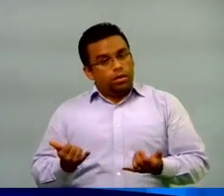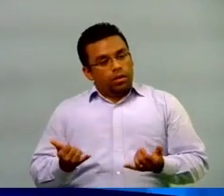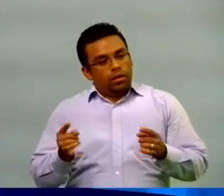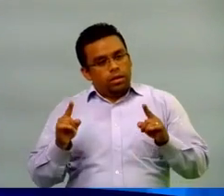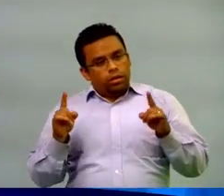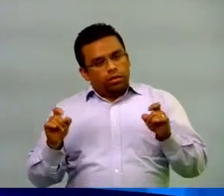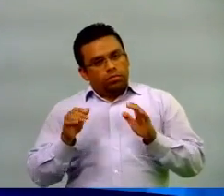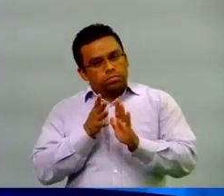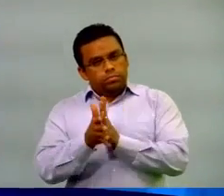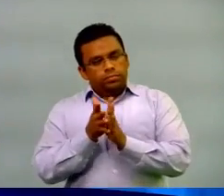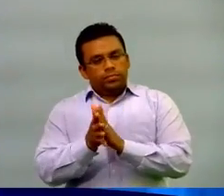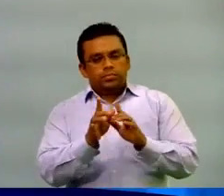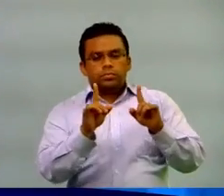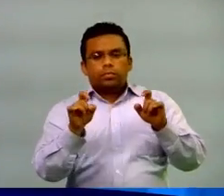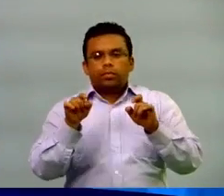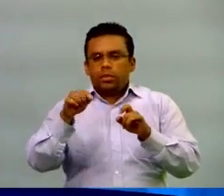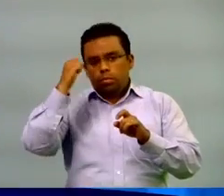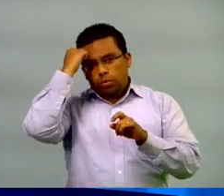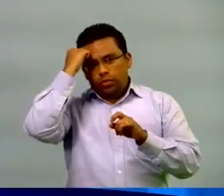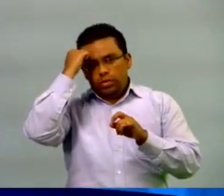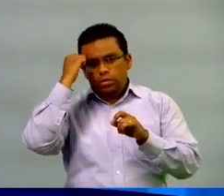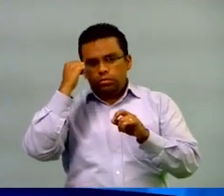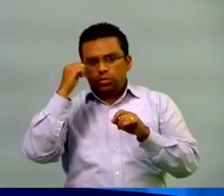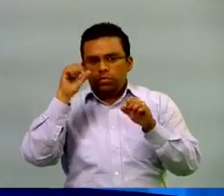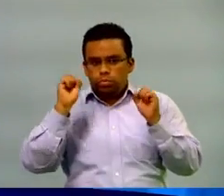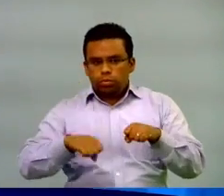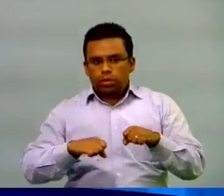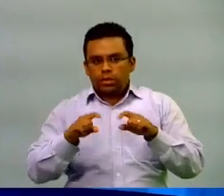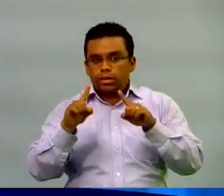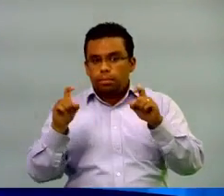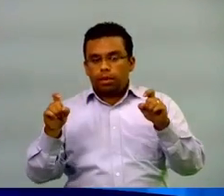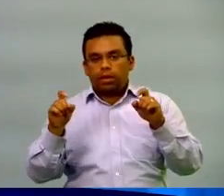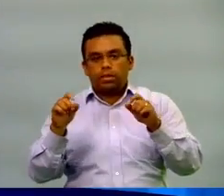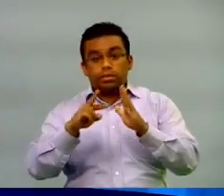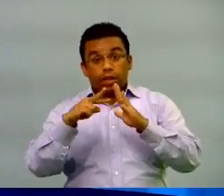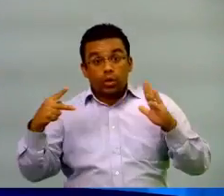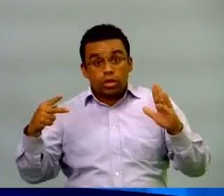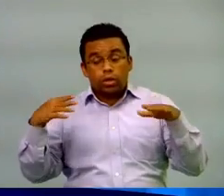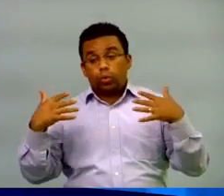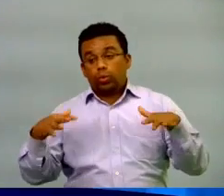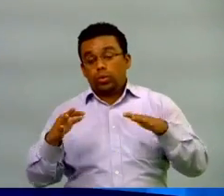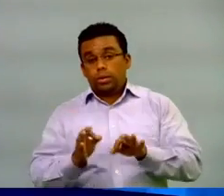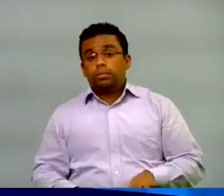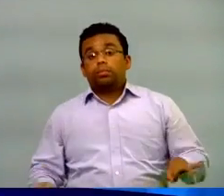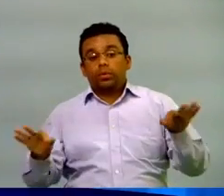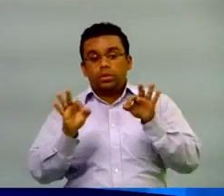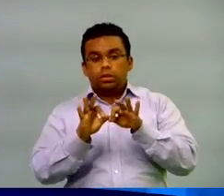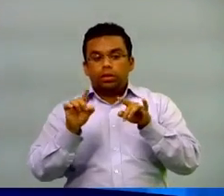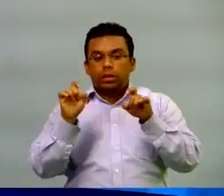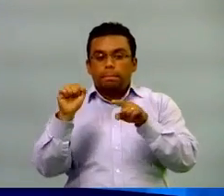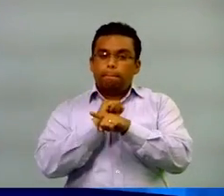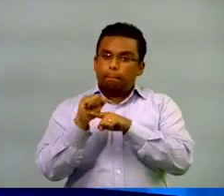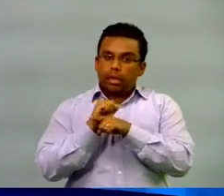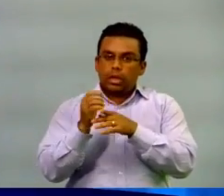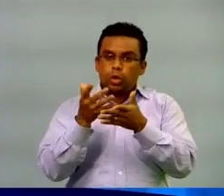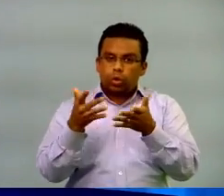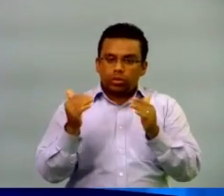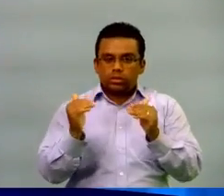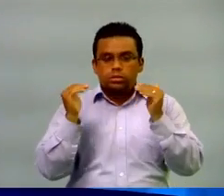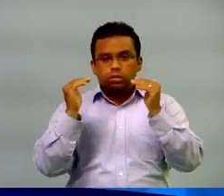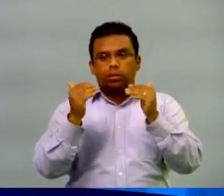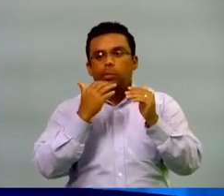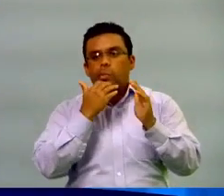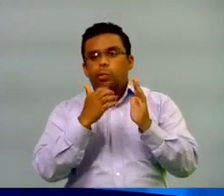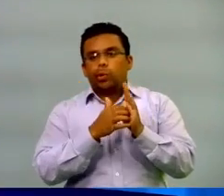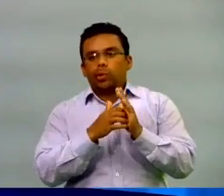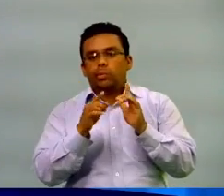docentes están utilizando la tecnología para temas prácticos, para uso del fortalecimiento de las áreas básicas, para